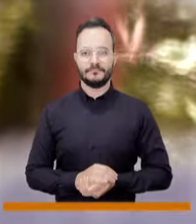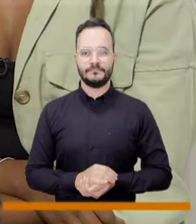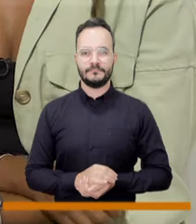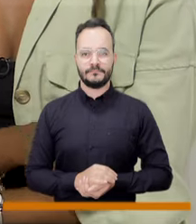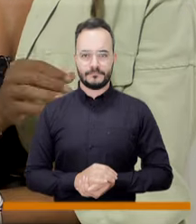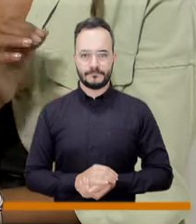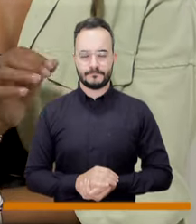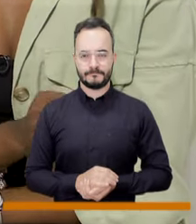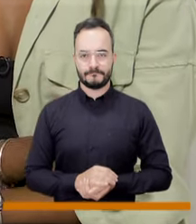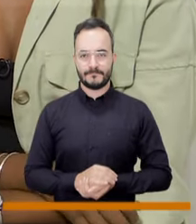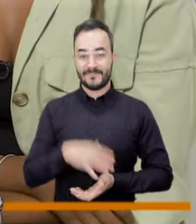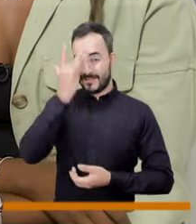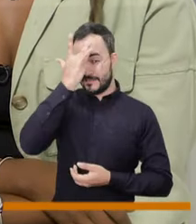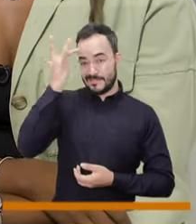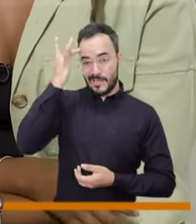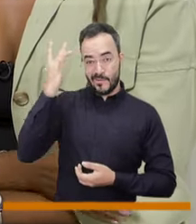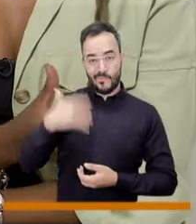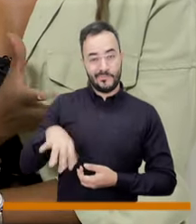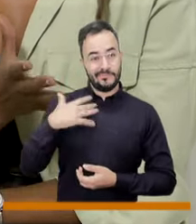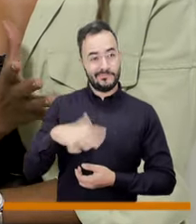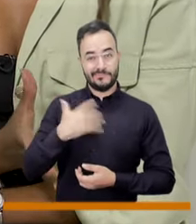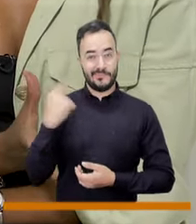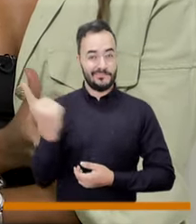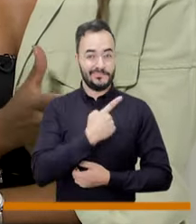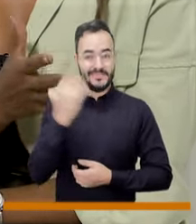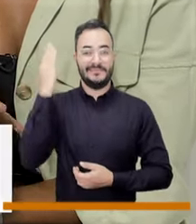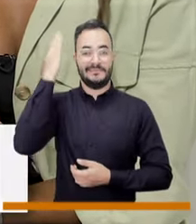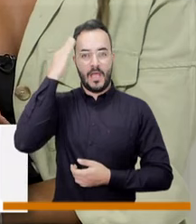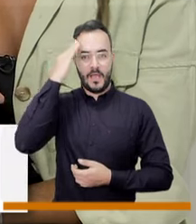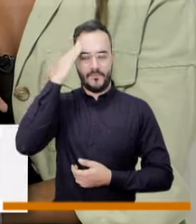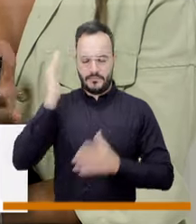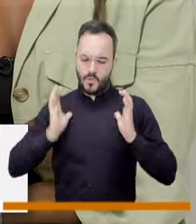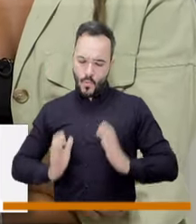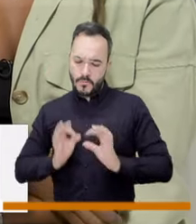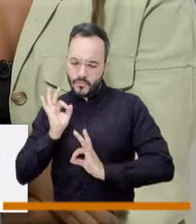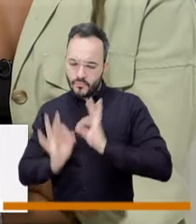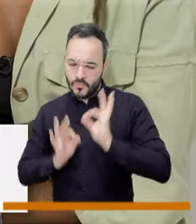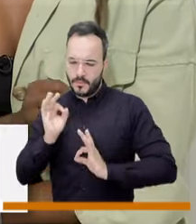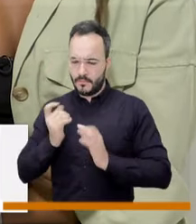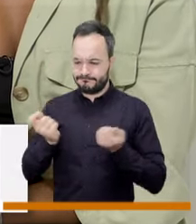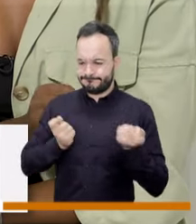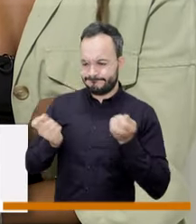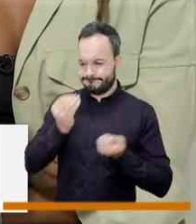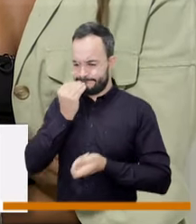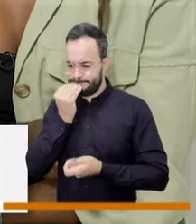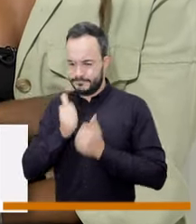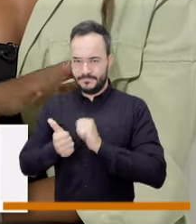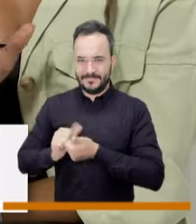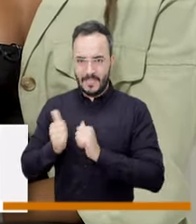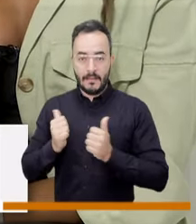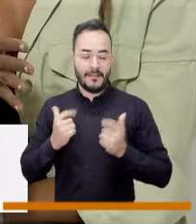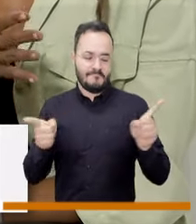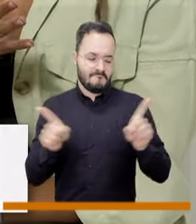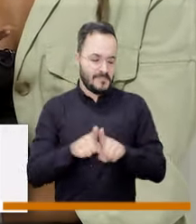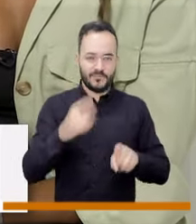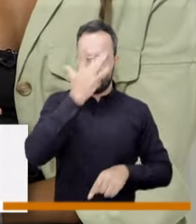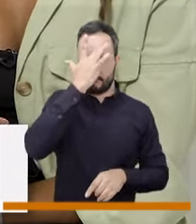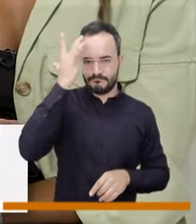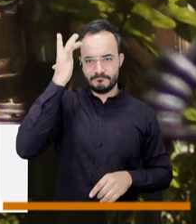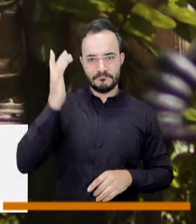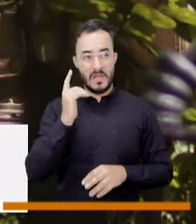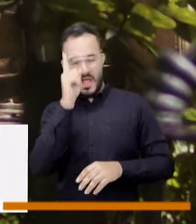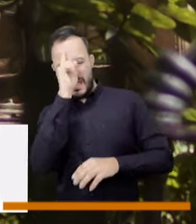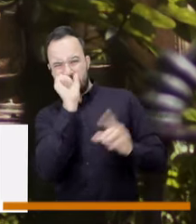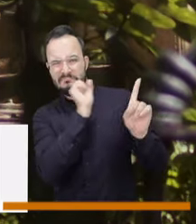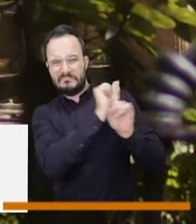La salud mental es igual de importante a la salud física y a ambas le debemos de prestar mucha atención y quitar esos